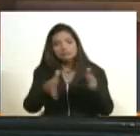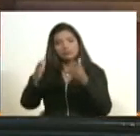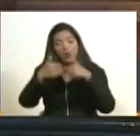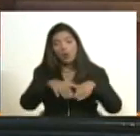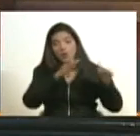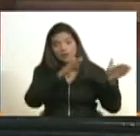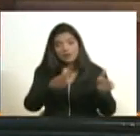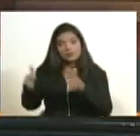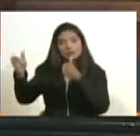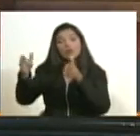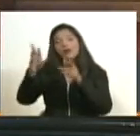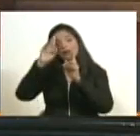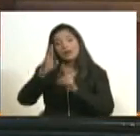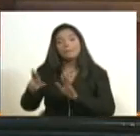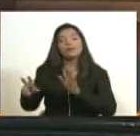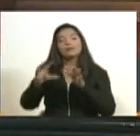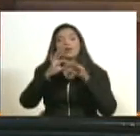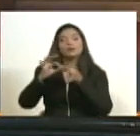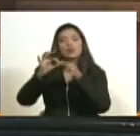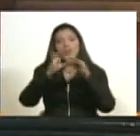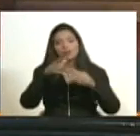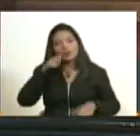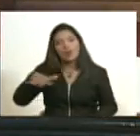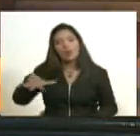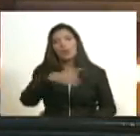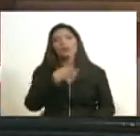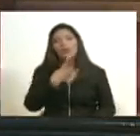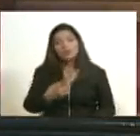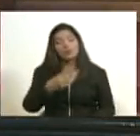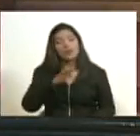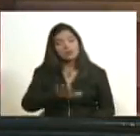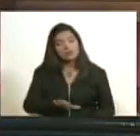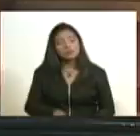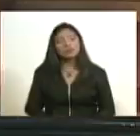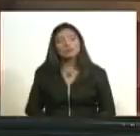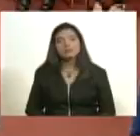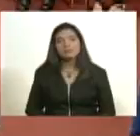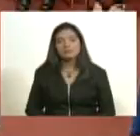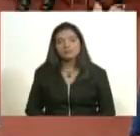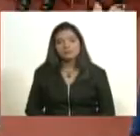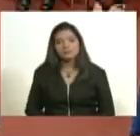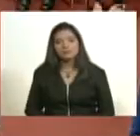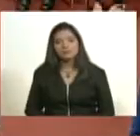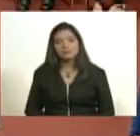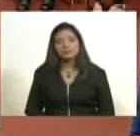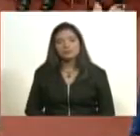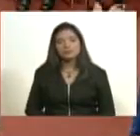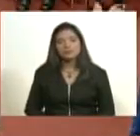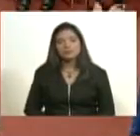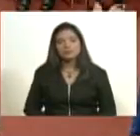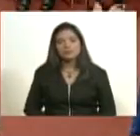reorganización, que respete la soberanía de los pueblos. Así lo declaro y así lo propongo.